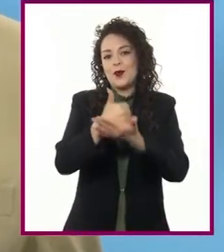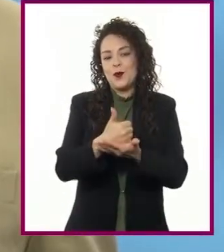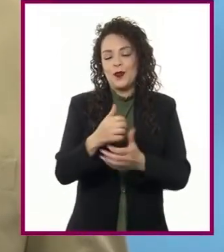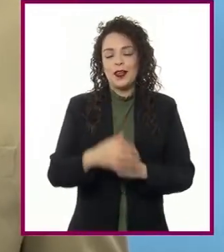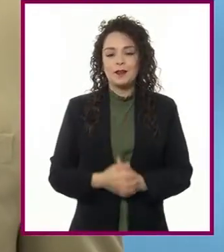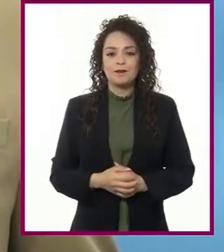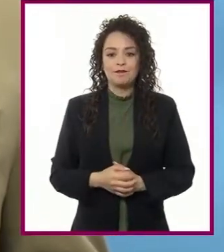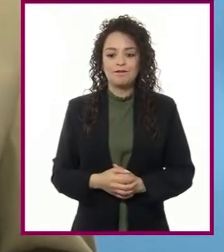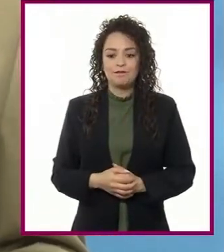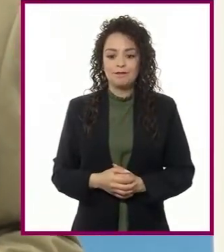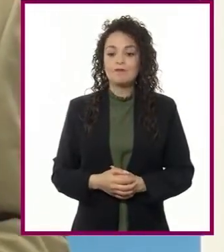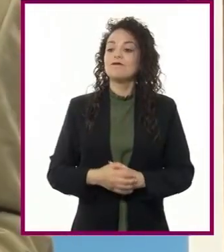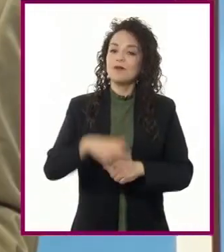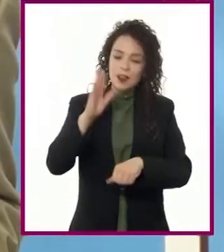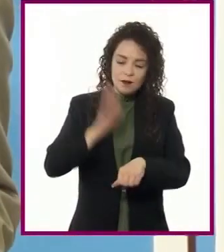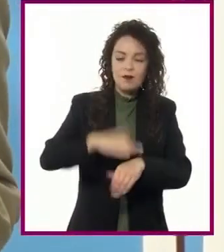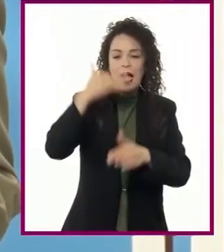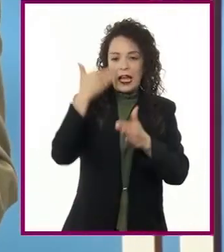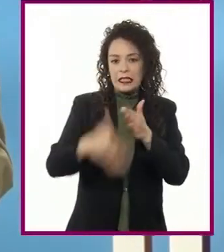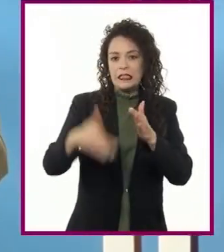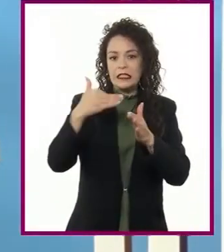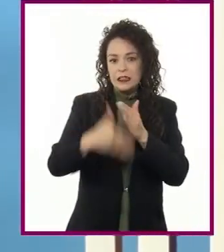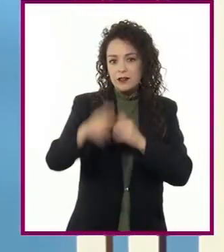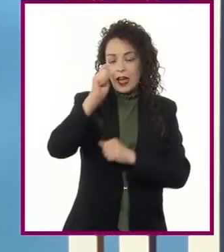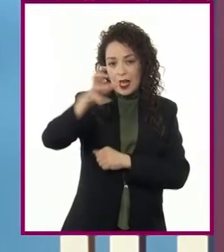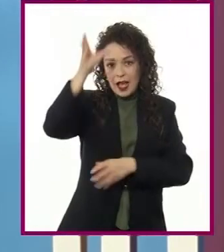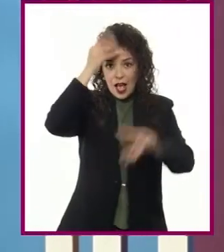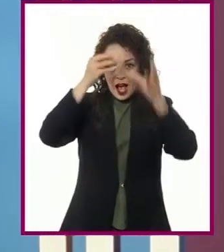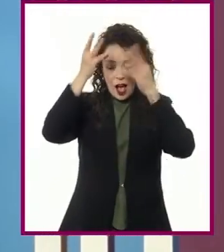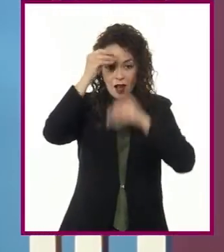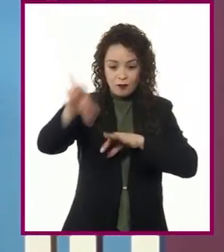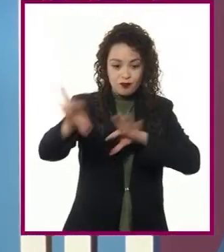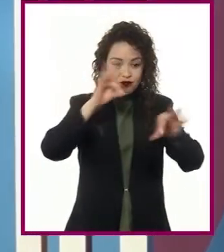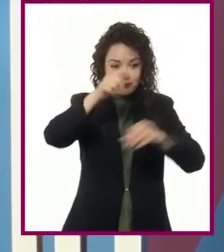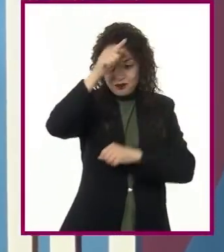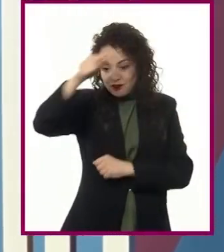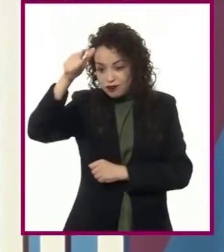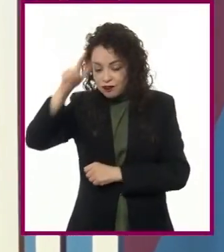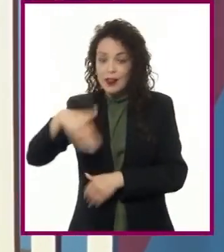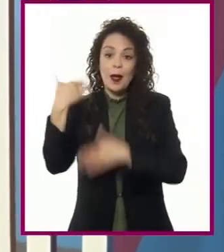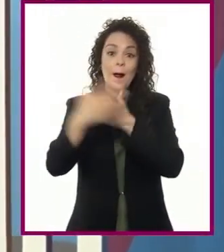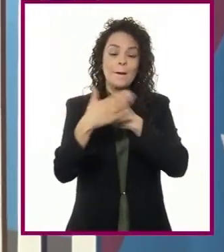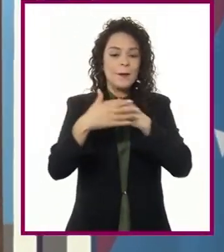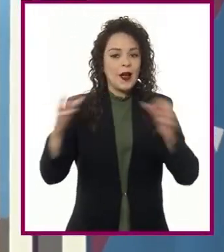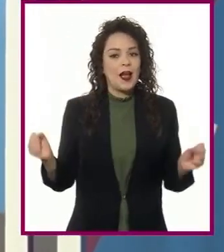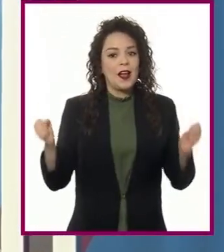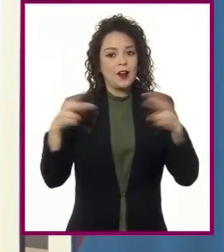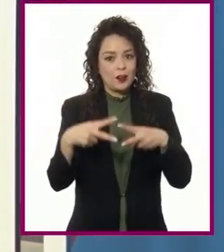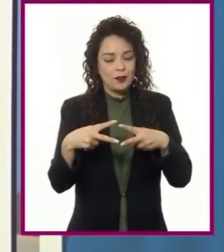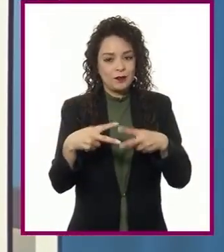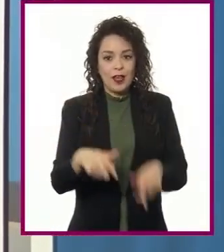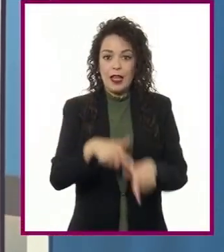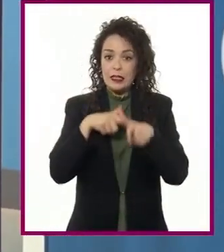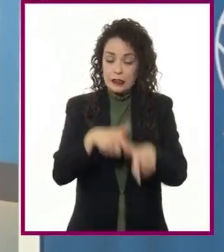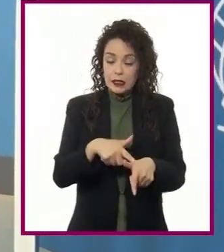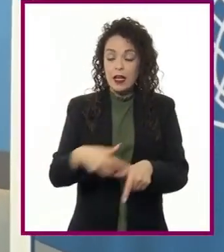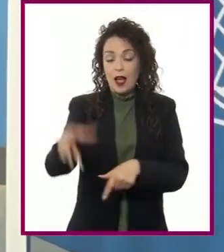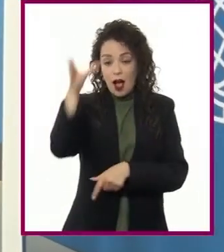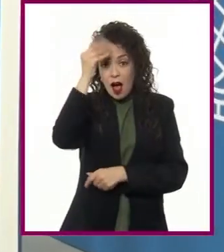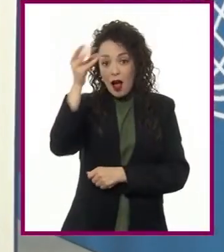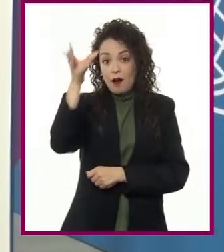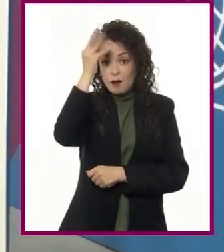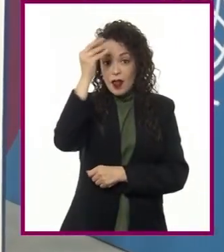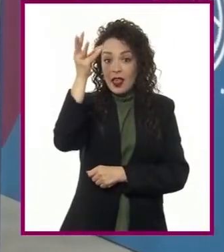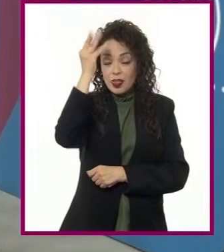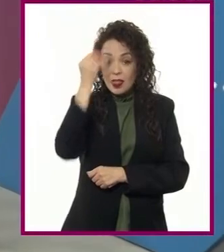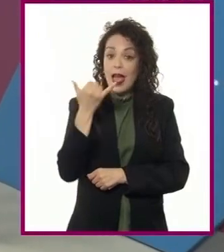Aún nos queda mucho por explorar y descubrir. Nos vemos próximamente. Les invito a que continúen aprendiendo y, por